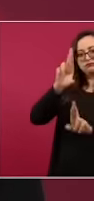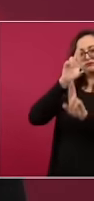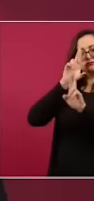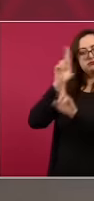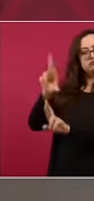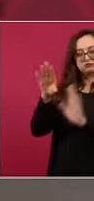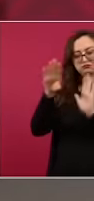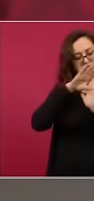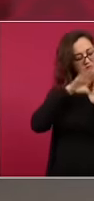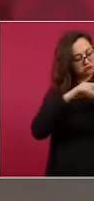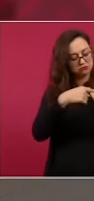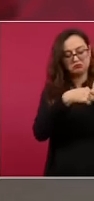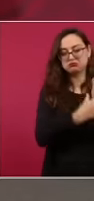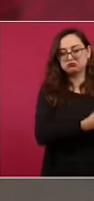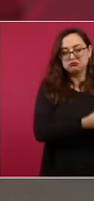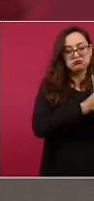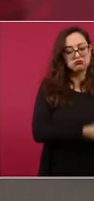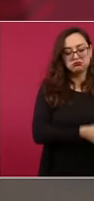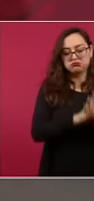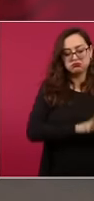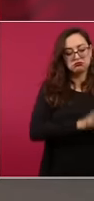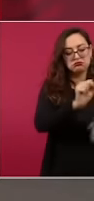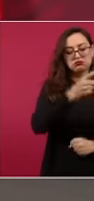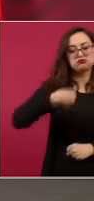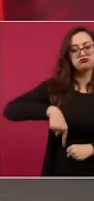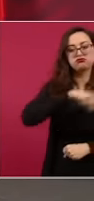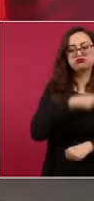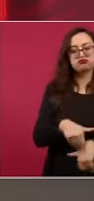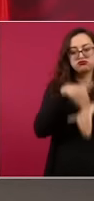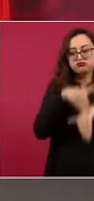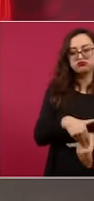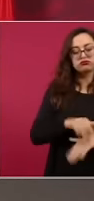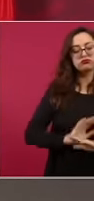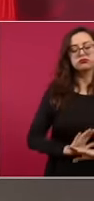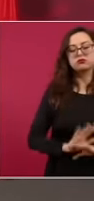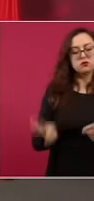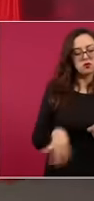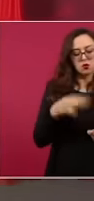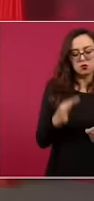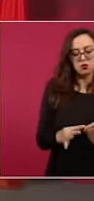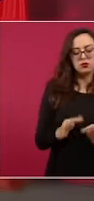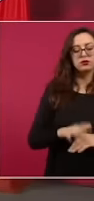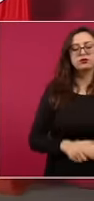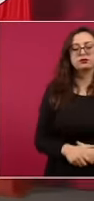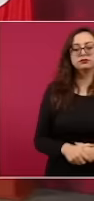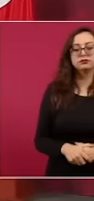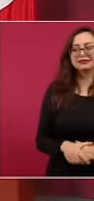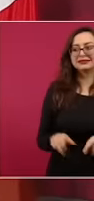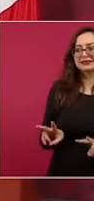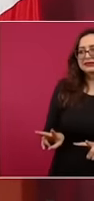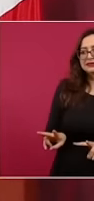de política exterior. Sí, lamentamos mucho lo que sucedió